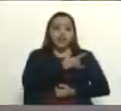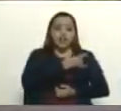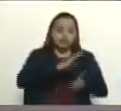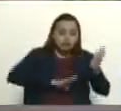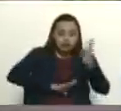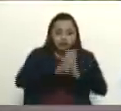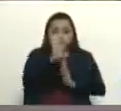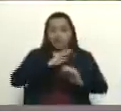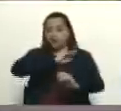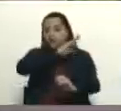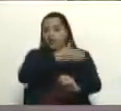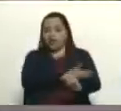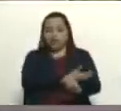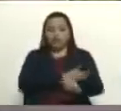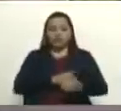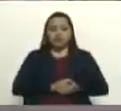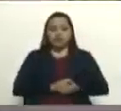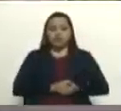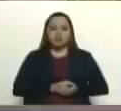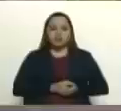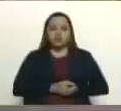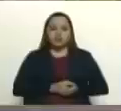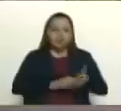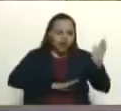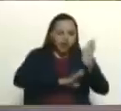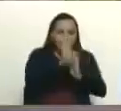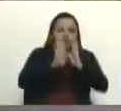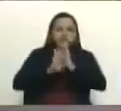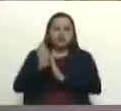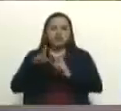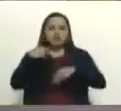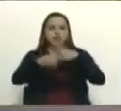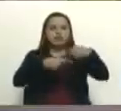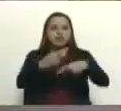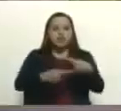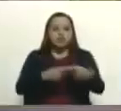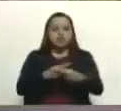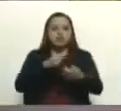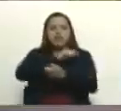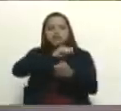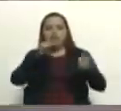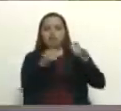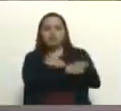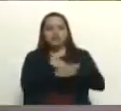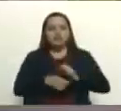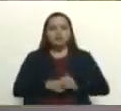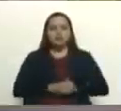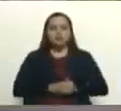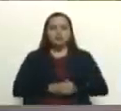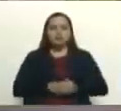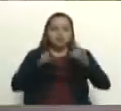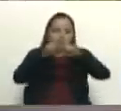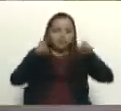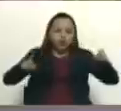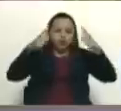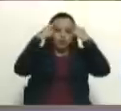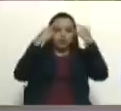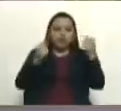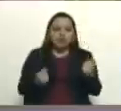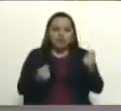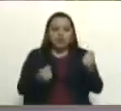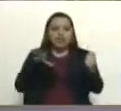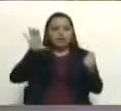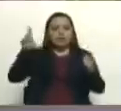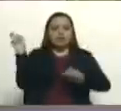se fortalezcan y avancen en ese proceso de transformación para la formación de los profesionales que la